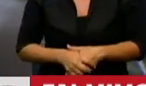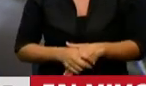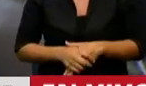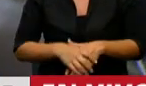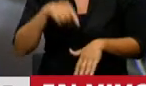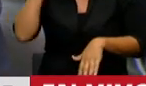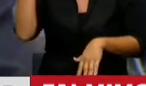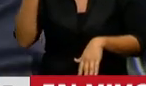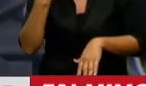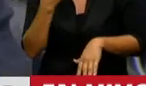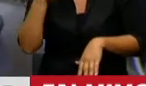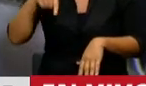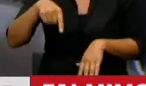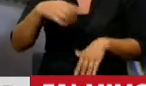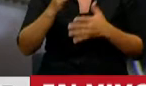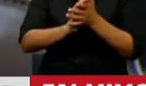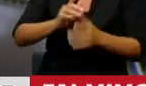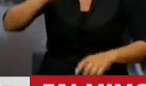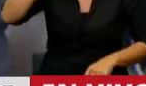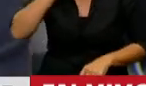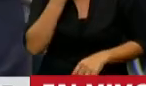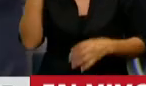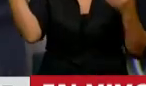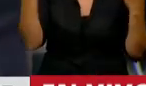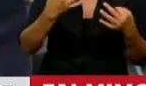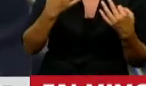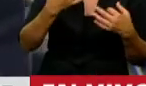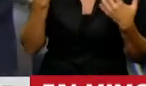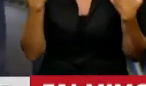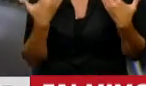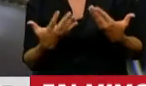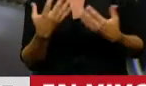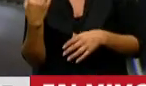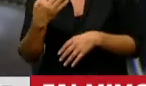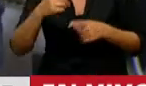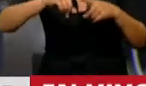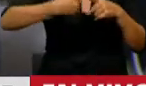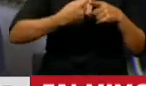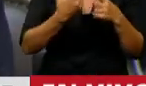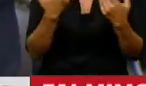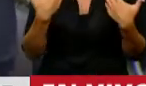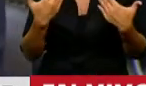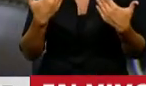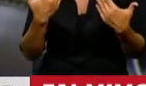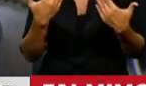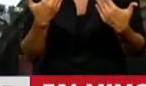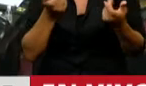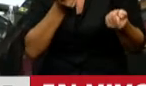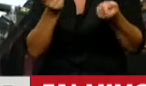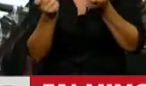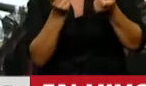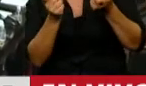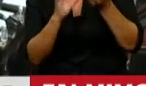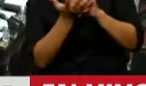damos este paso positivo, muy bueno, y que lo reconozco, en que la política pueda administrar